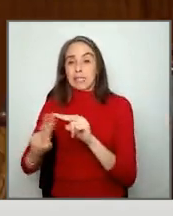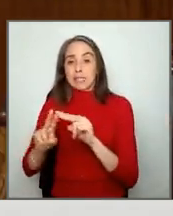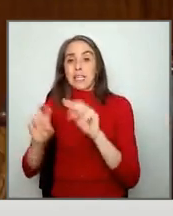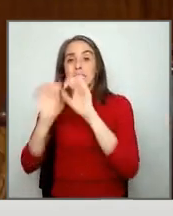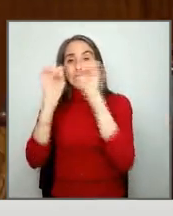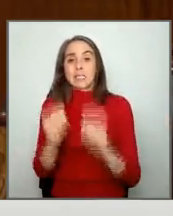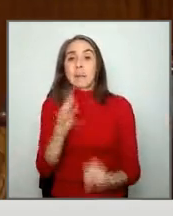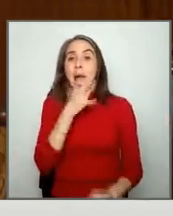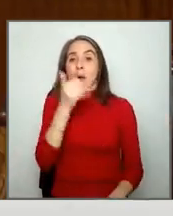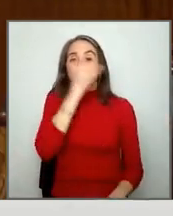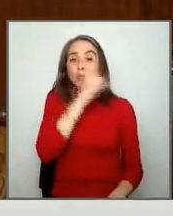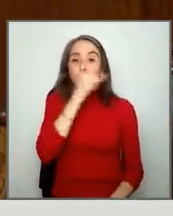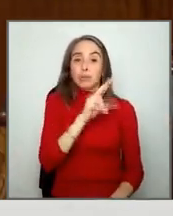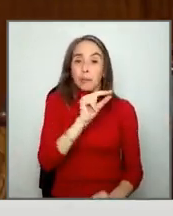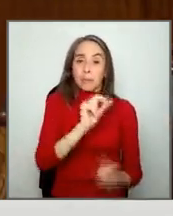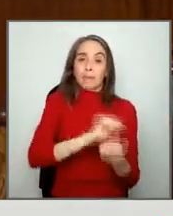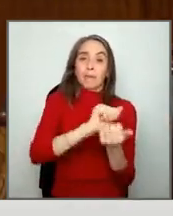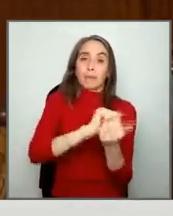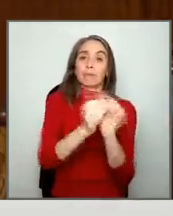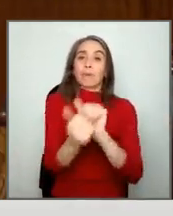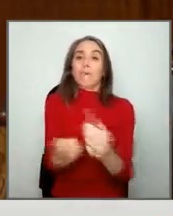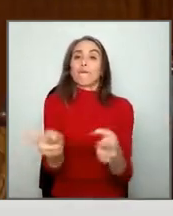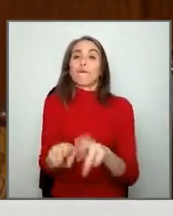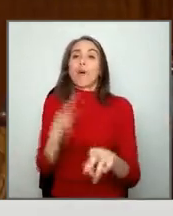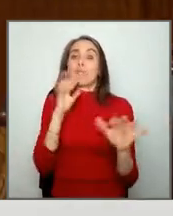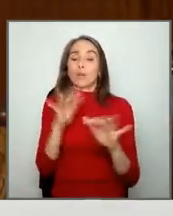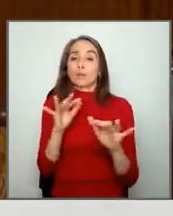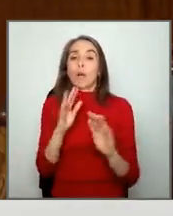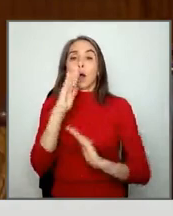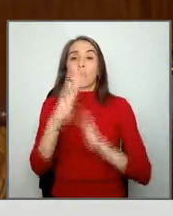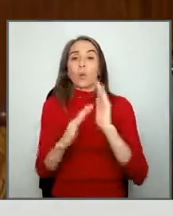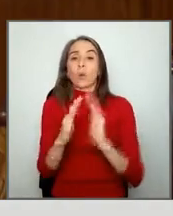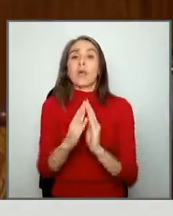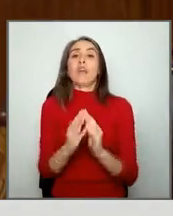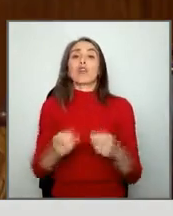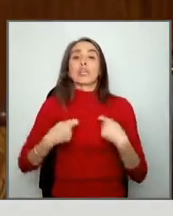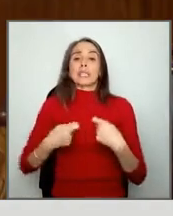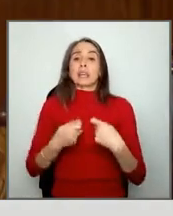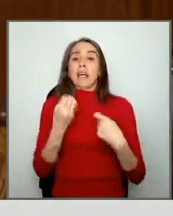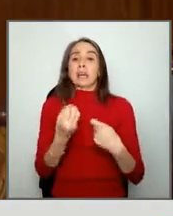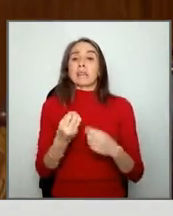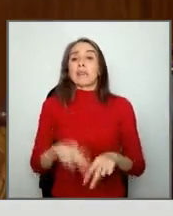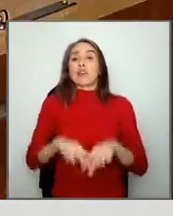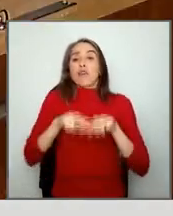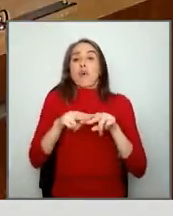velando por el buen uso de los recursos Fiscales he dicho gracias